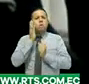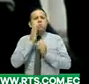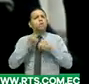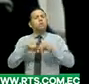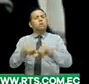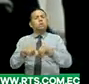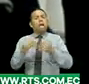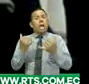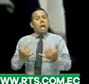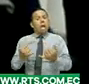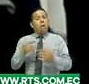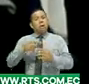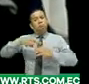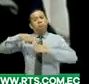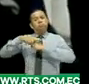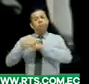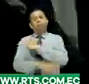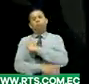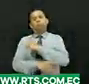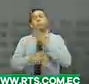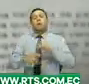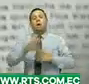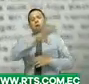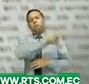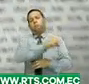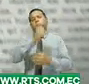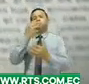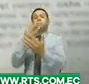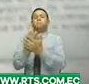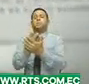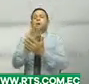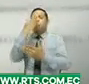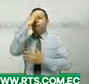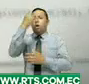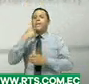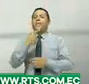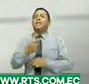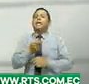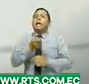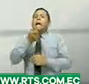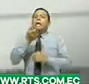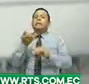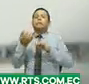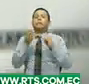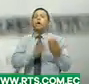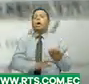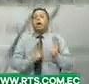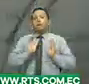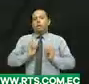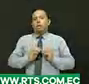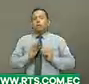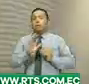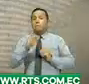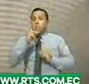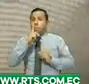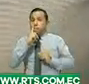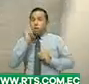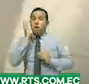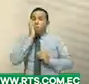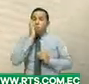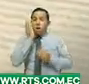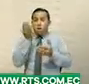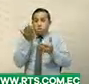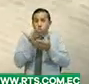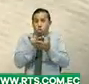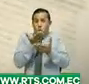el implicado una orden de prisión preventiva por el presunto intento de femicidio. Sus progenitores, con documentación en mano que